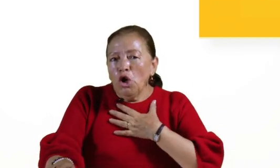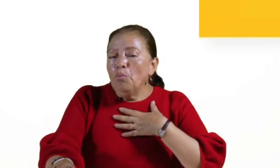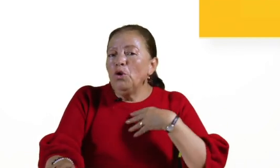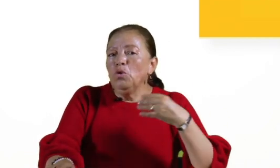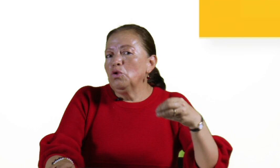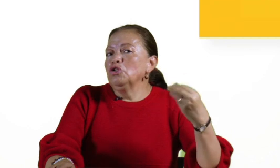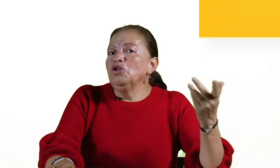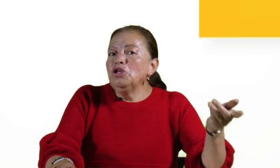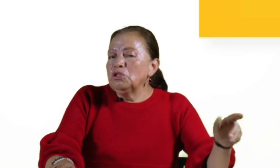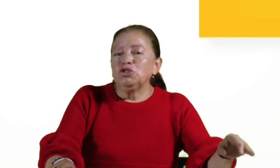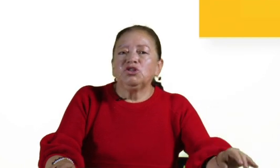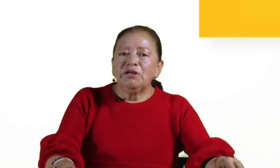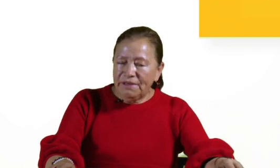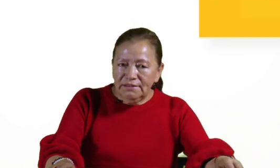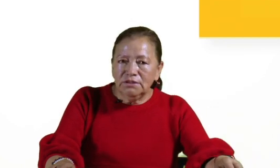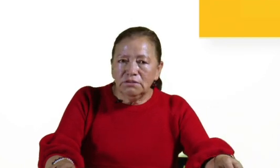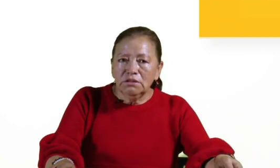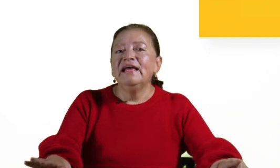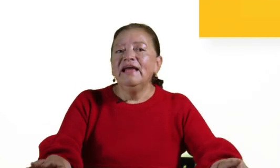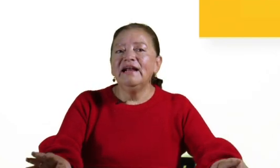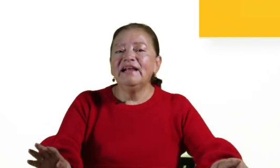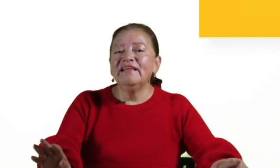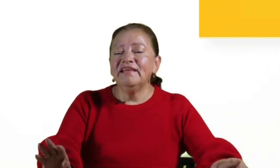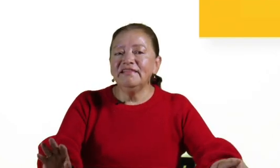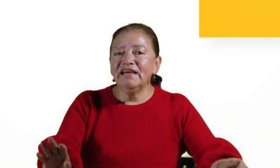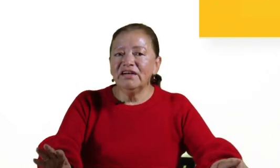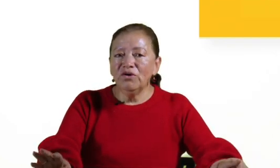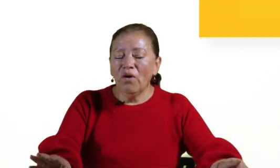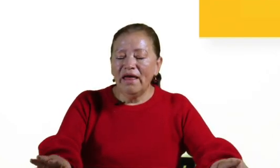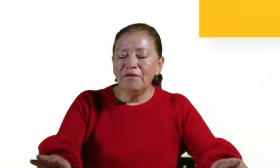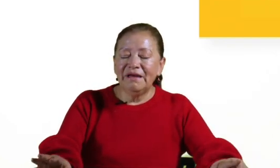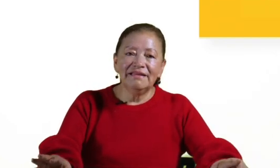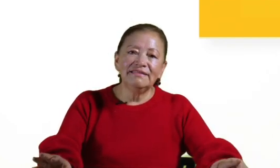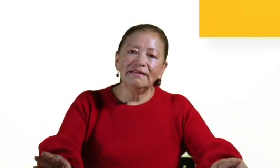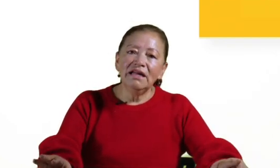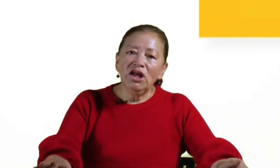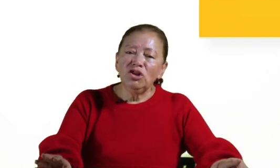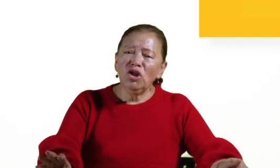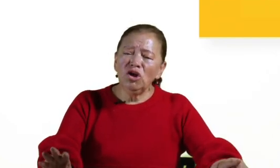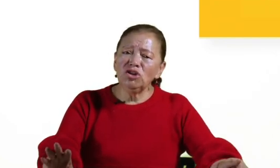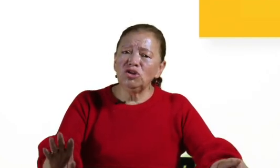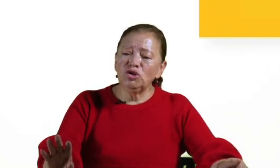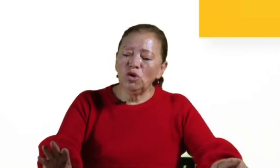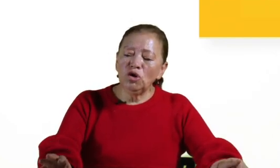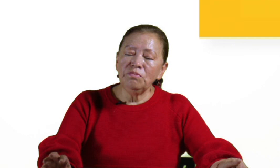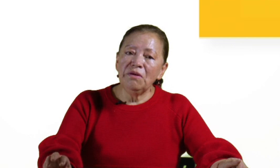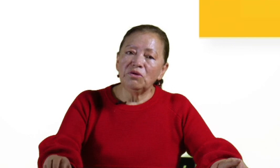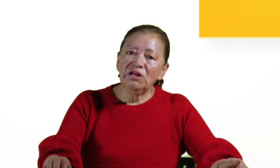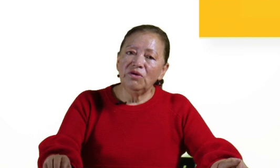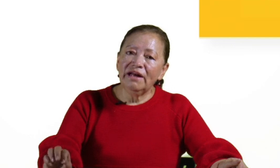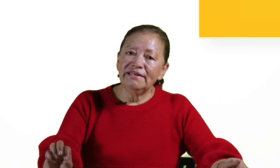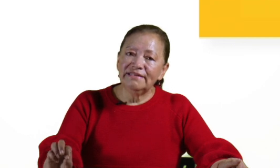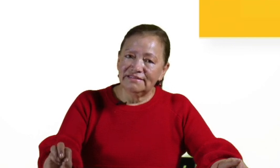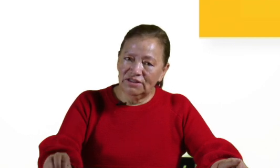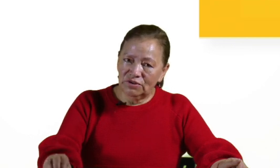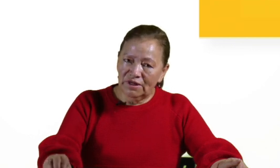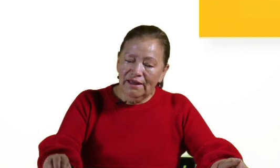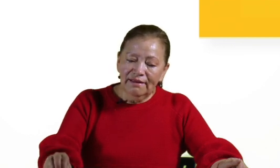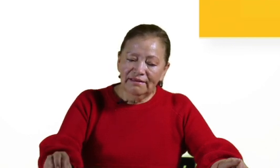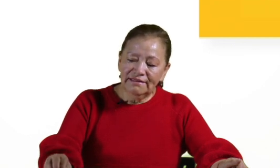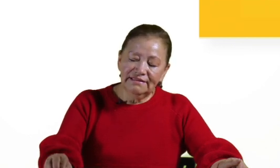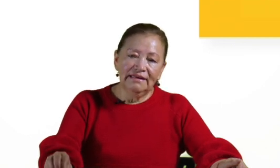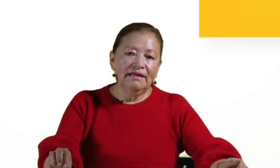nuestros productos o de nuestros servicios. El cliente interno, además de ser todos los miembros de la